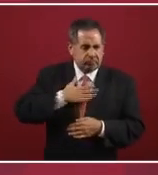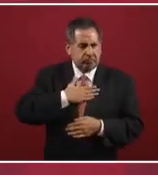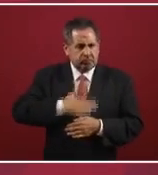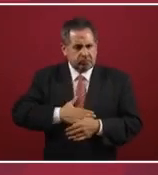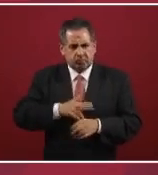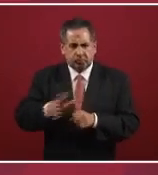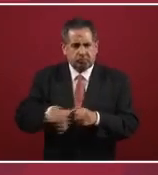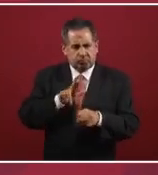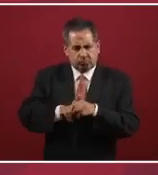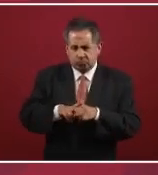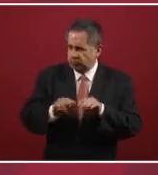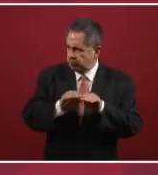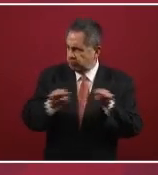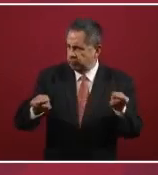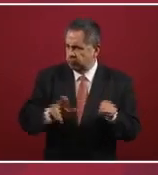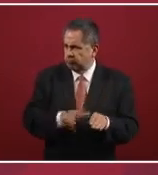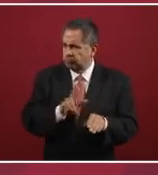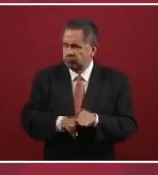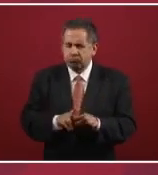medianía